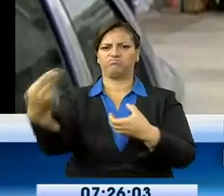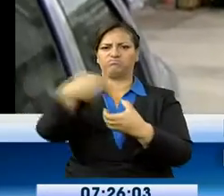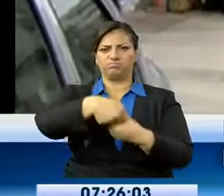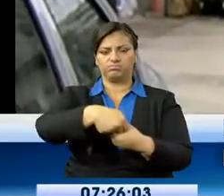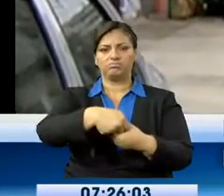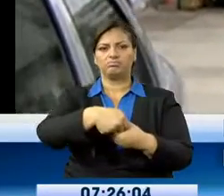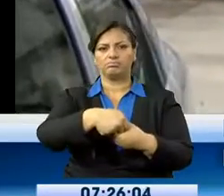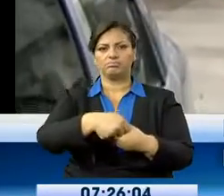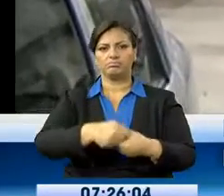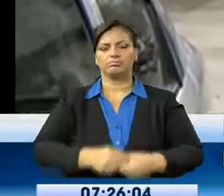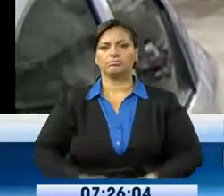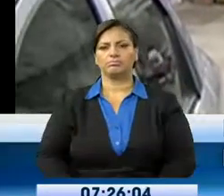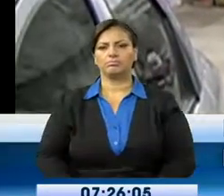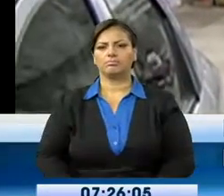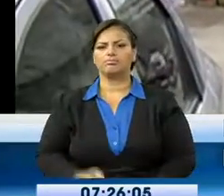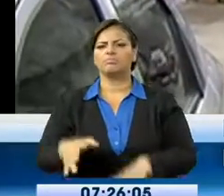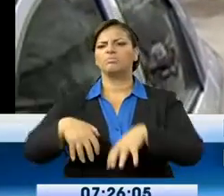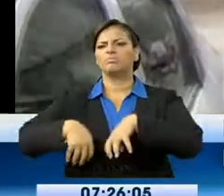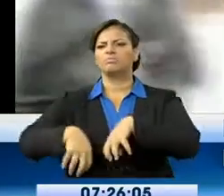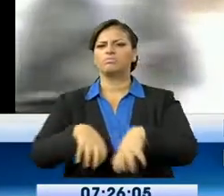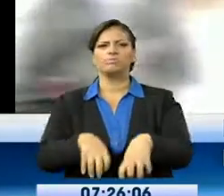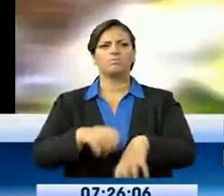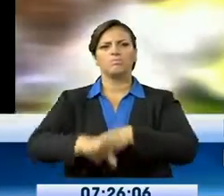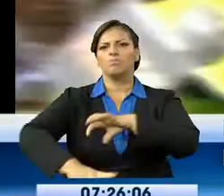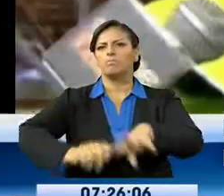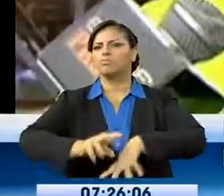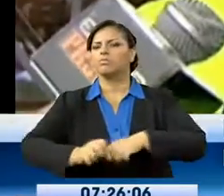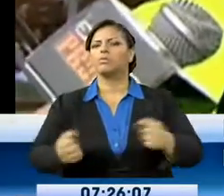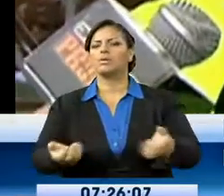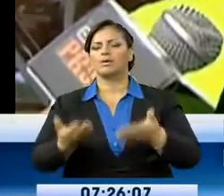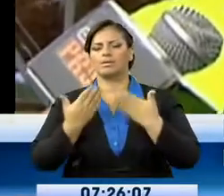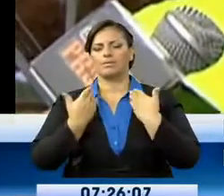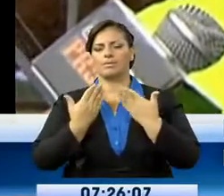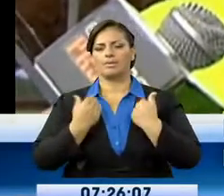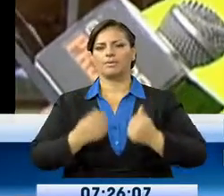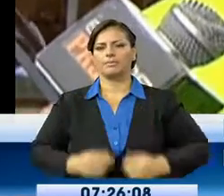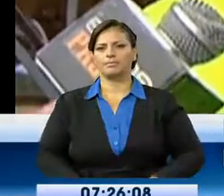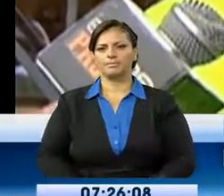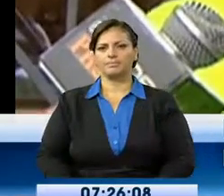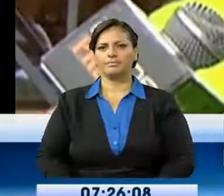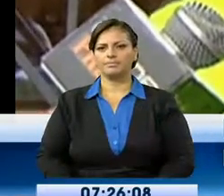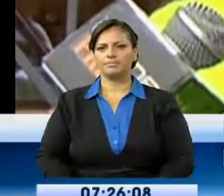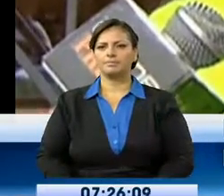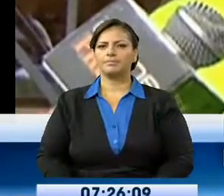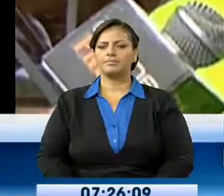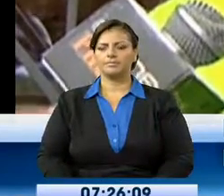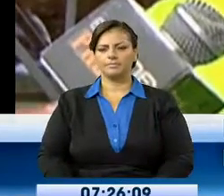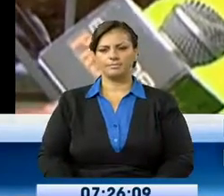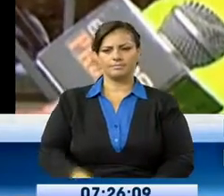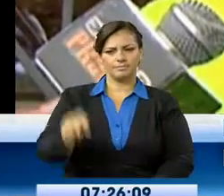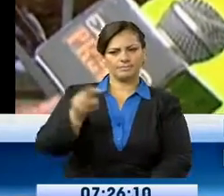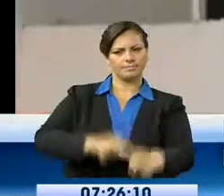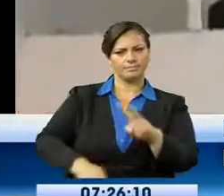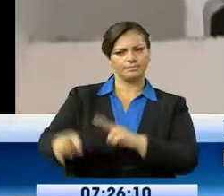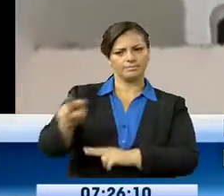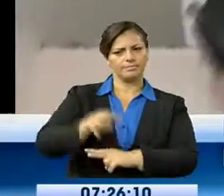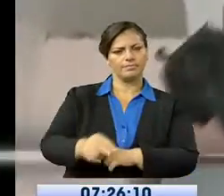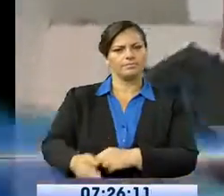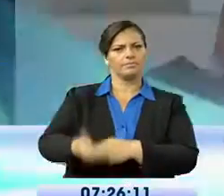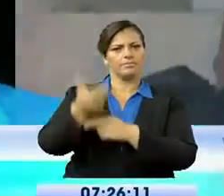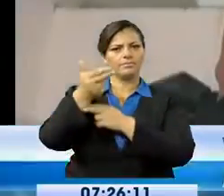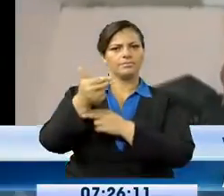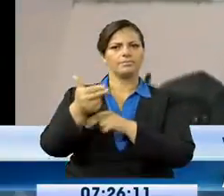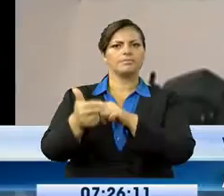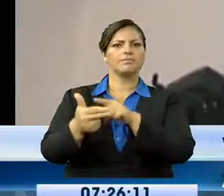que estaría operando en la ciudad. Enseguida, con trabajos de inteligencia, se han podido constatar de que han sido utilizadas en el cometimiento de varios